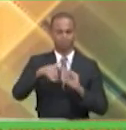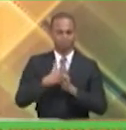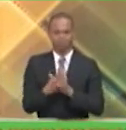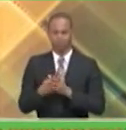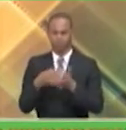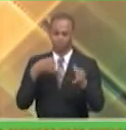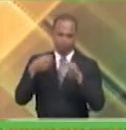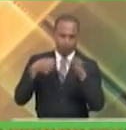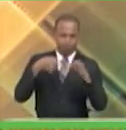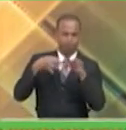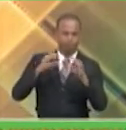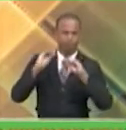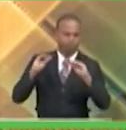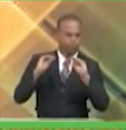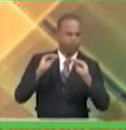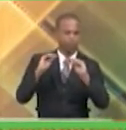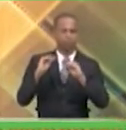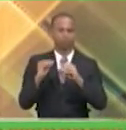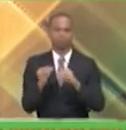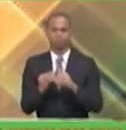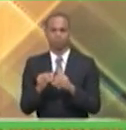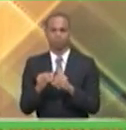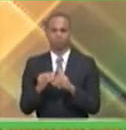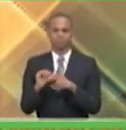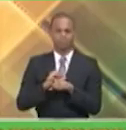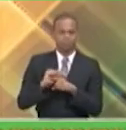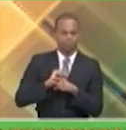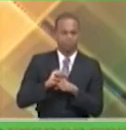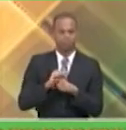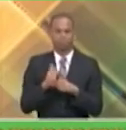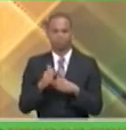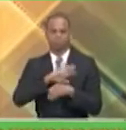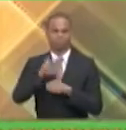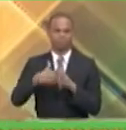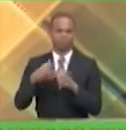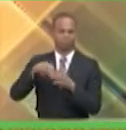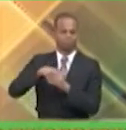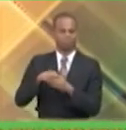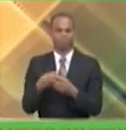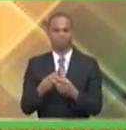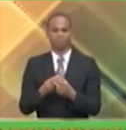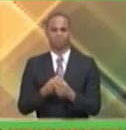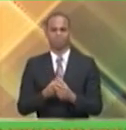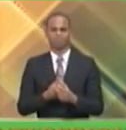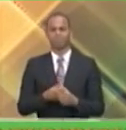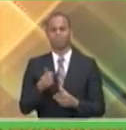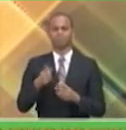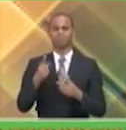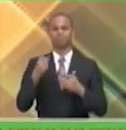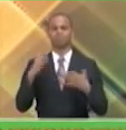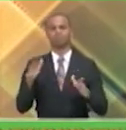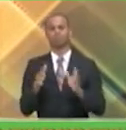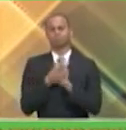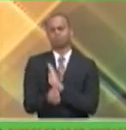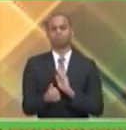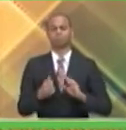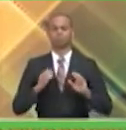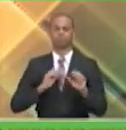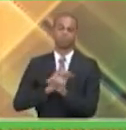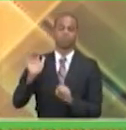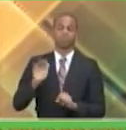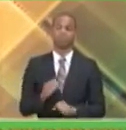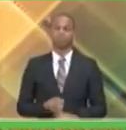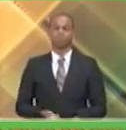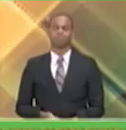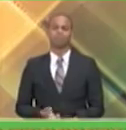teoría, poco práctica y todas esas cosas y hacerlo un super cantante. Ahora él